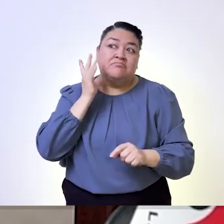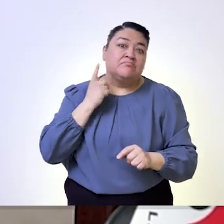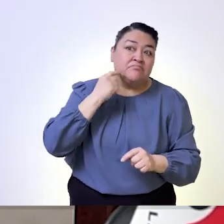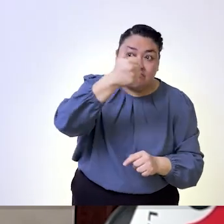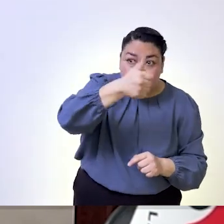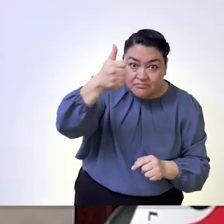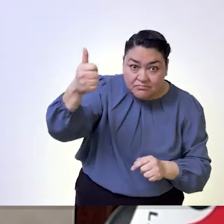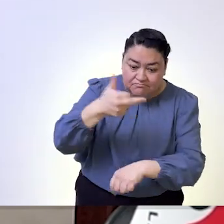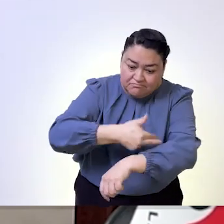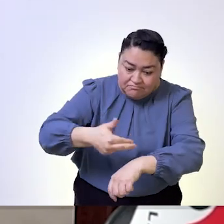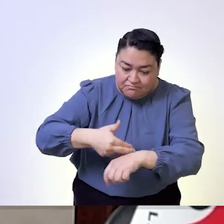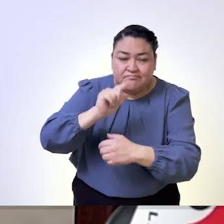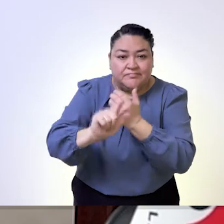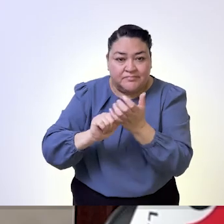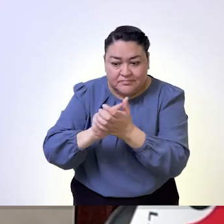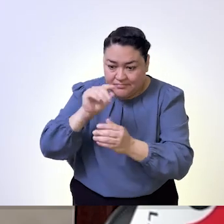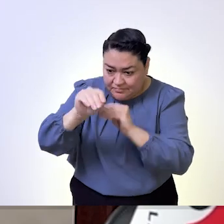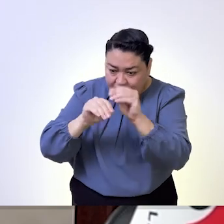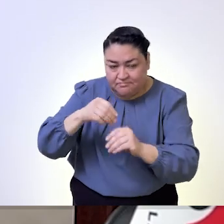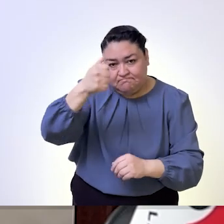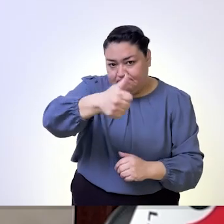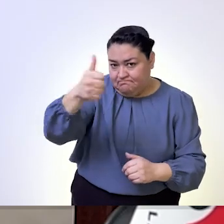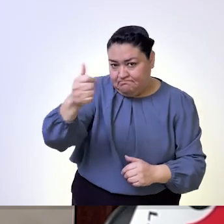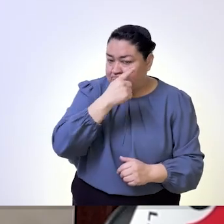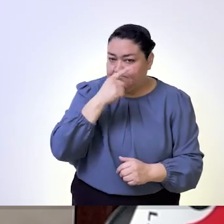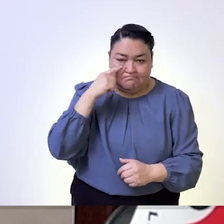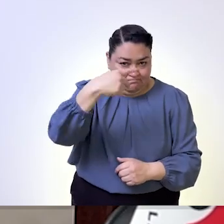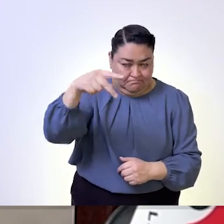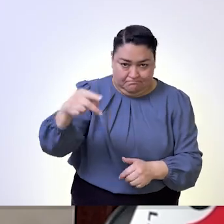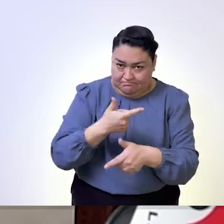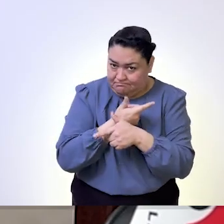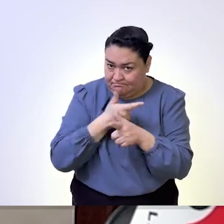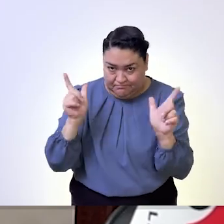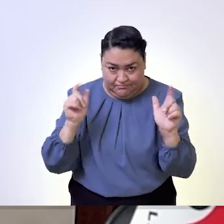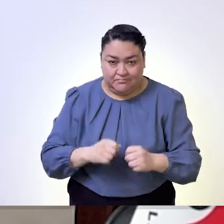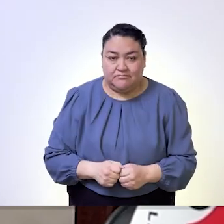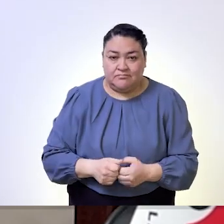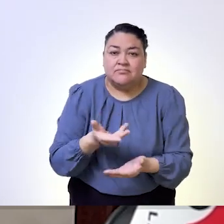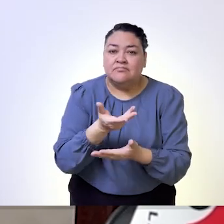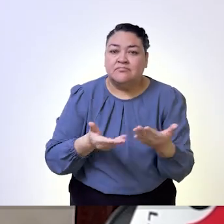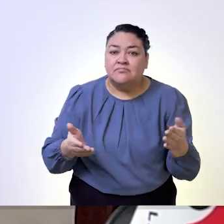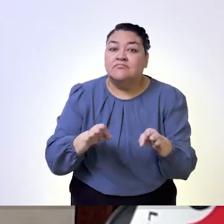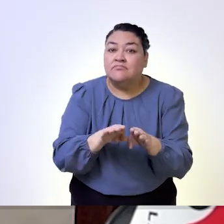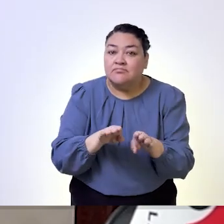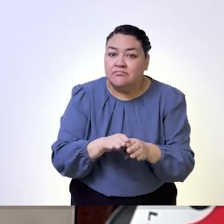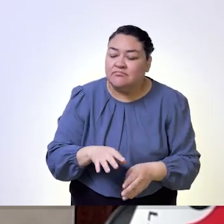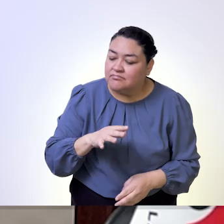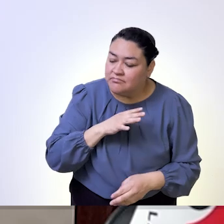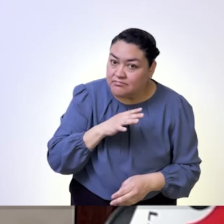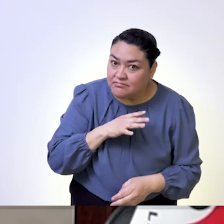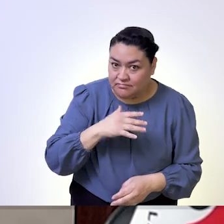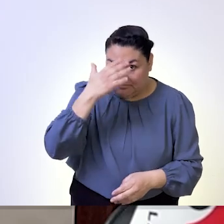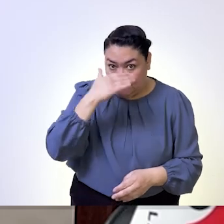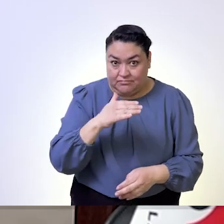cada congreso estatal pues ha tenido su propia lucha y su propia causa. Actualmente, y esto es muy importante, contamos ya a